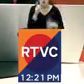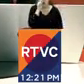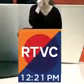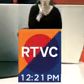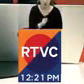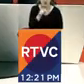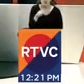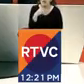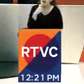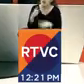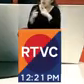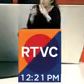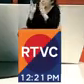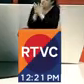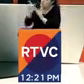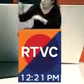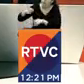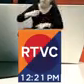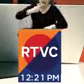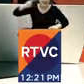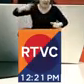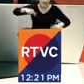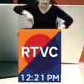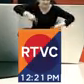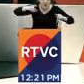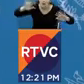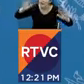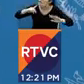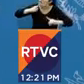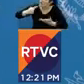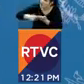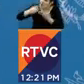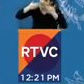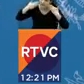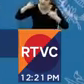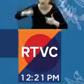Rusia a usar un tono conciliador y no de confrontación.